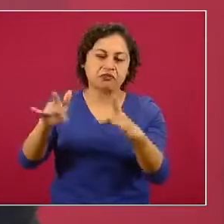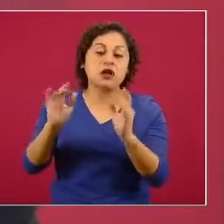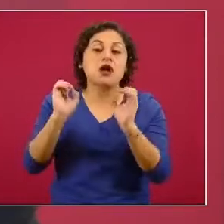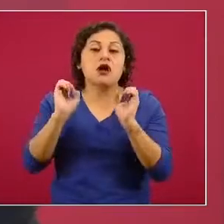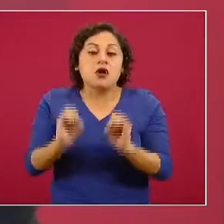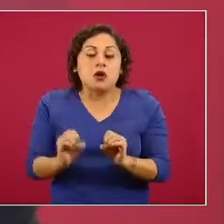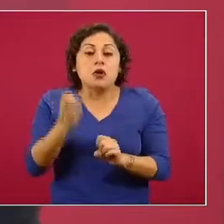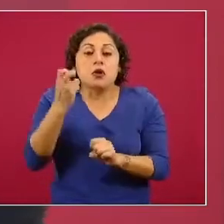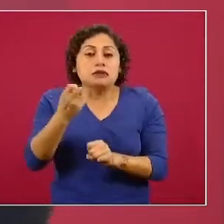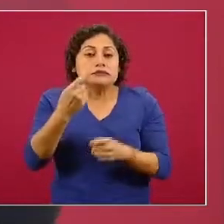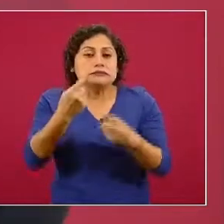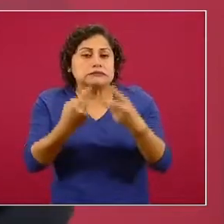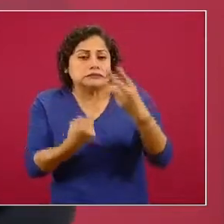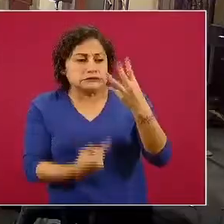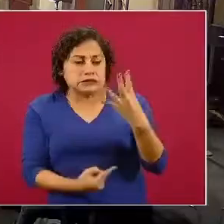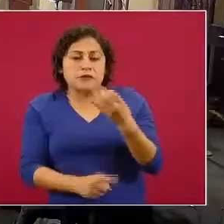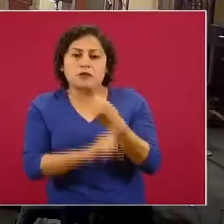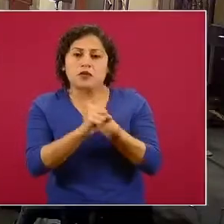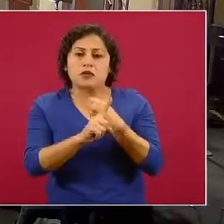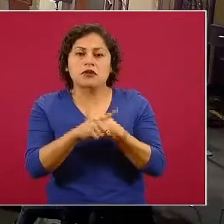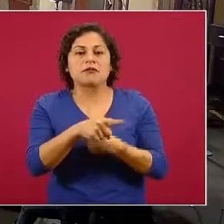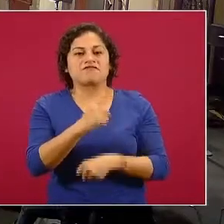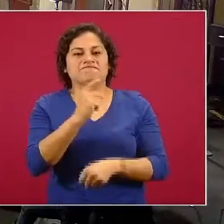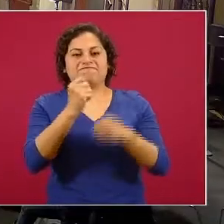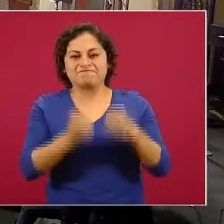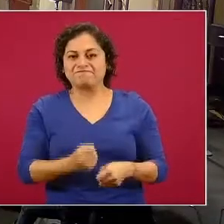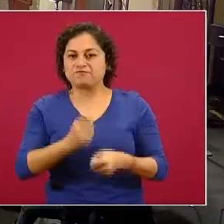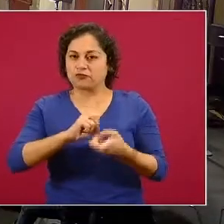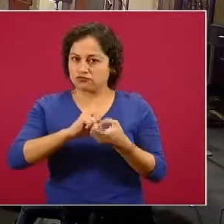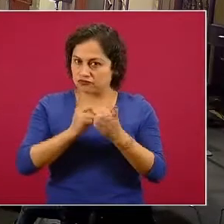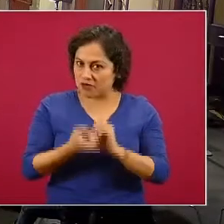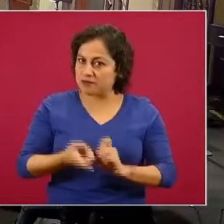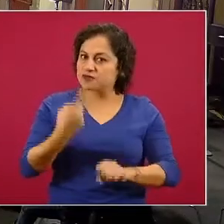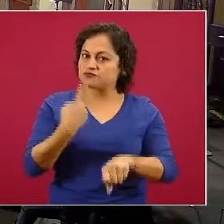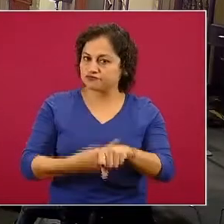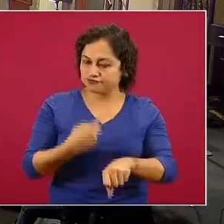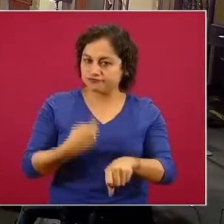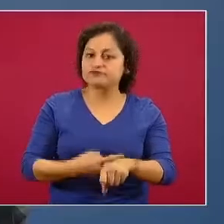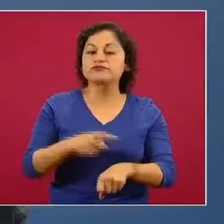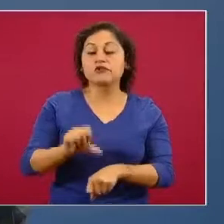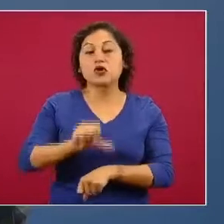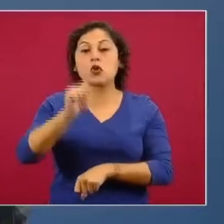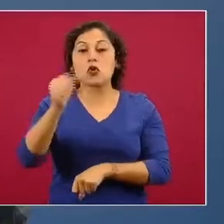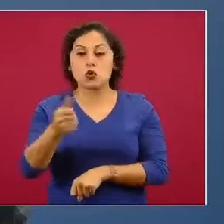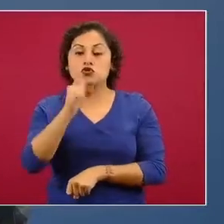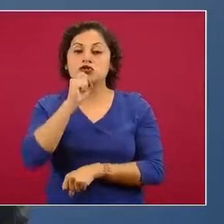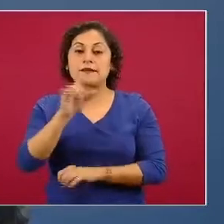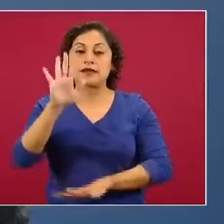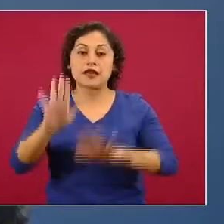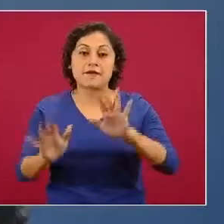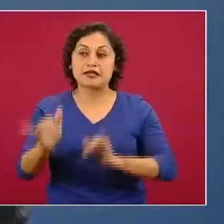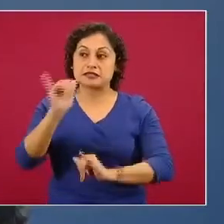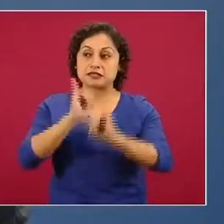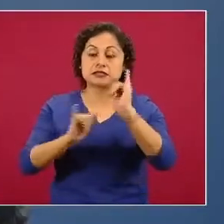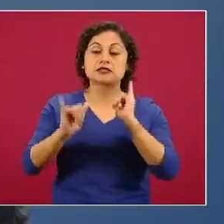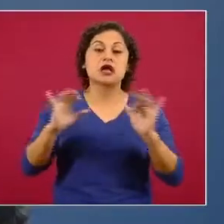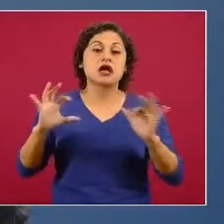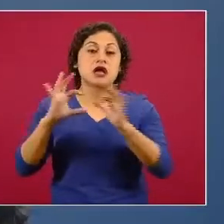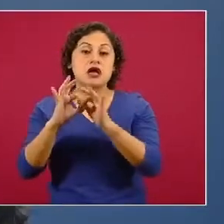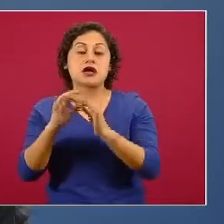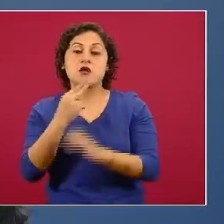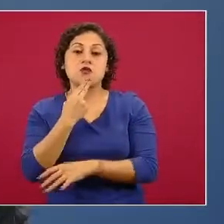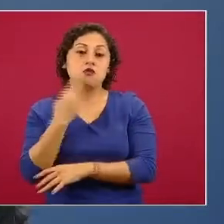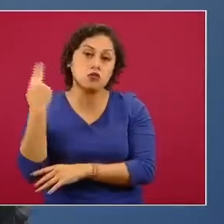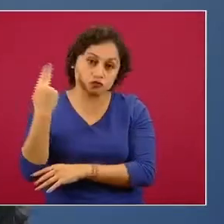que estemos hablando de una depresión. A nivel mental también está relacionado con el suicidio. La mayor parte de los que